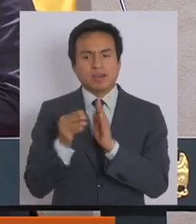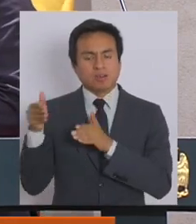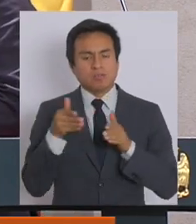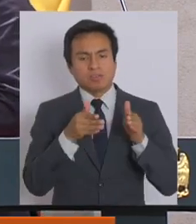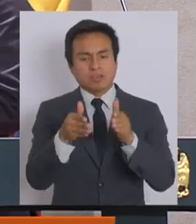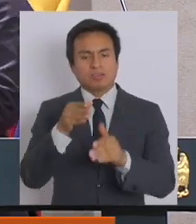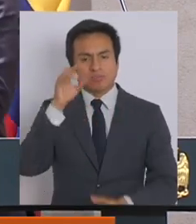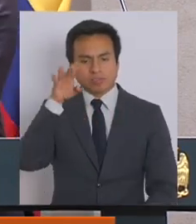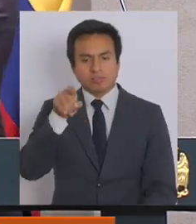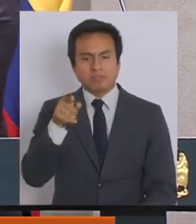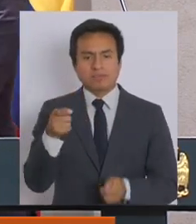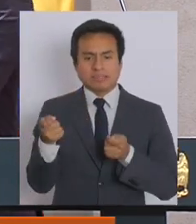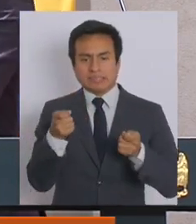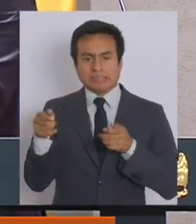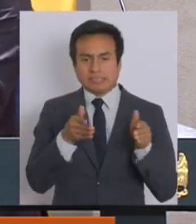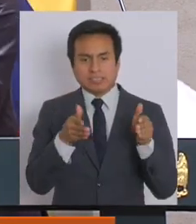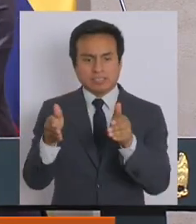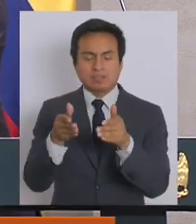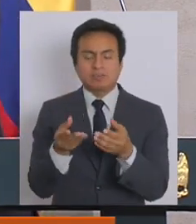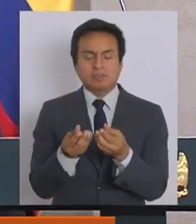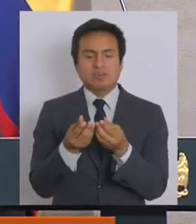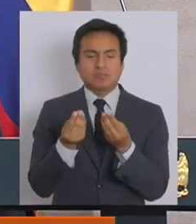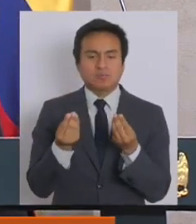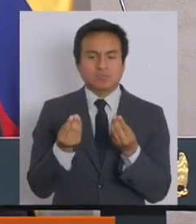que yo sé que usted va a conducir con mucha